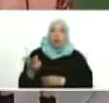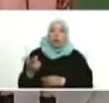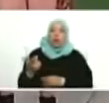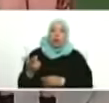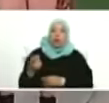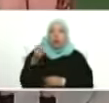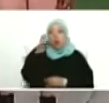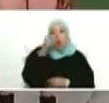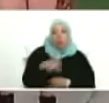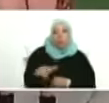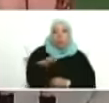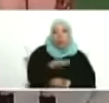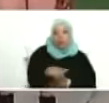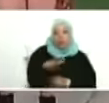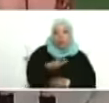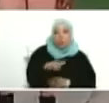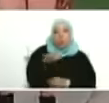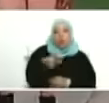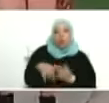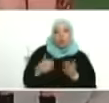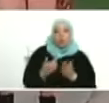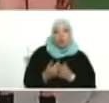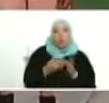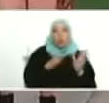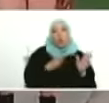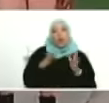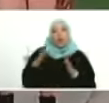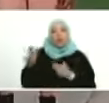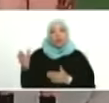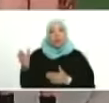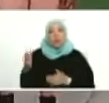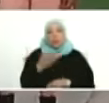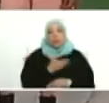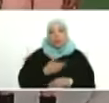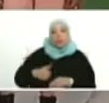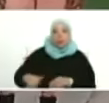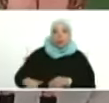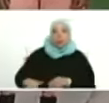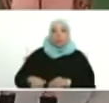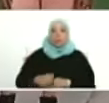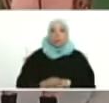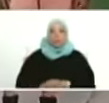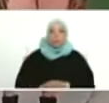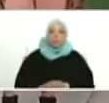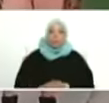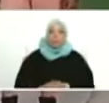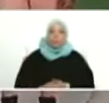el pueblo. Pueblo organizado, señor presidente.